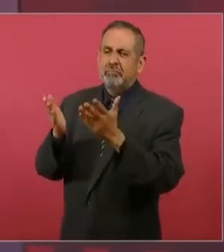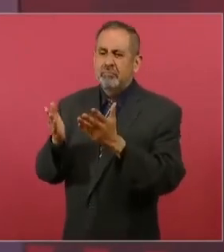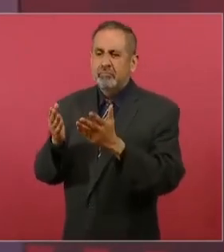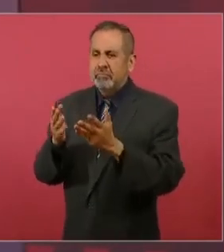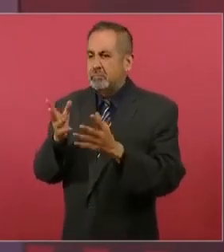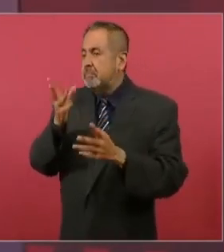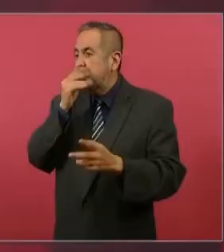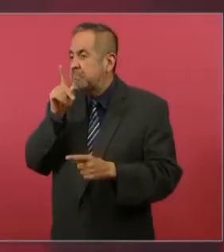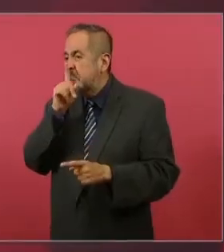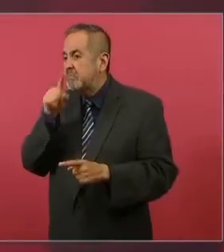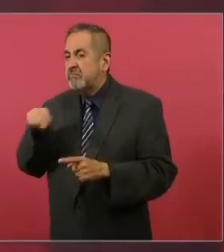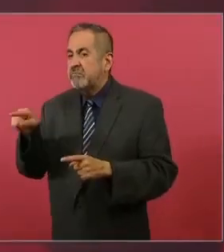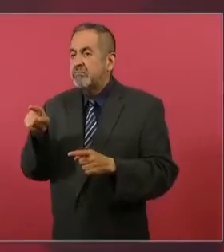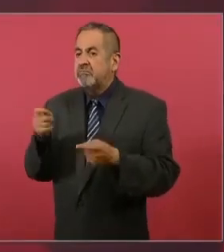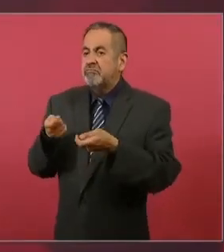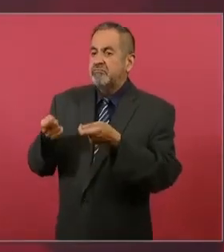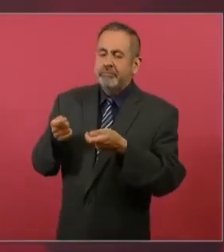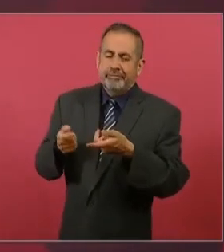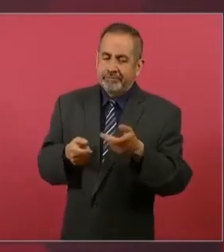callados.